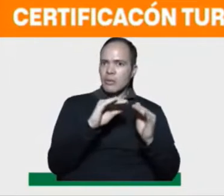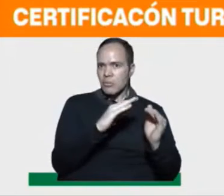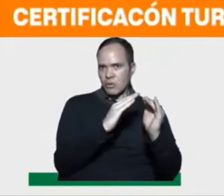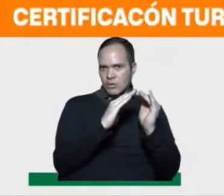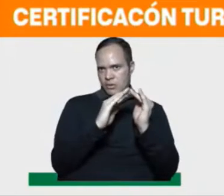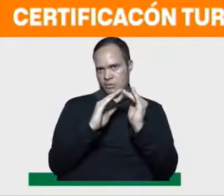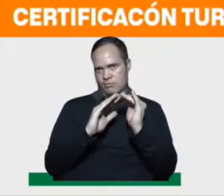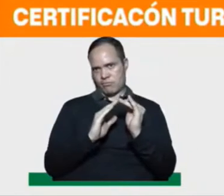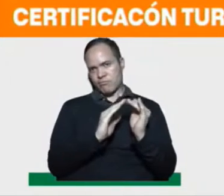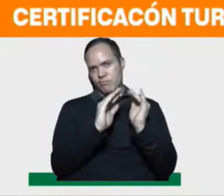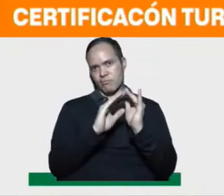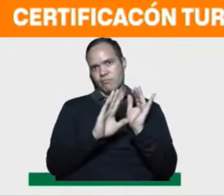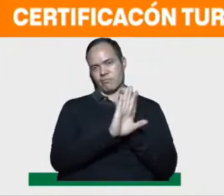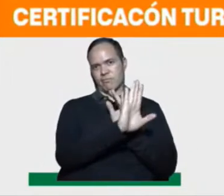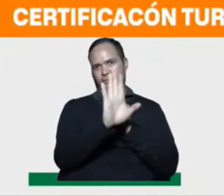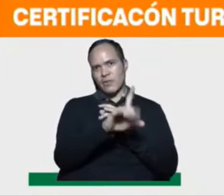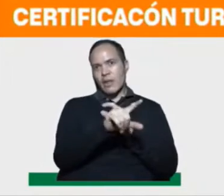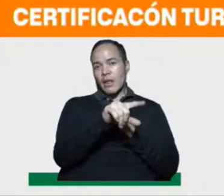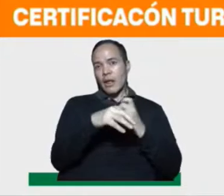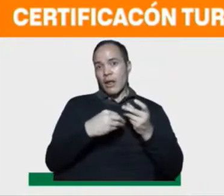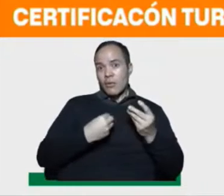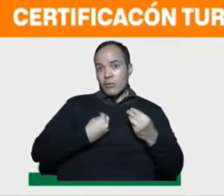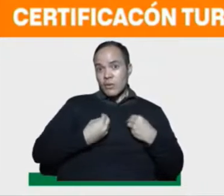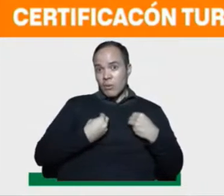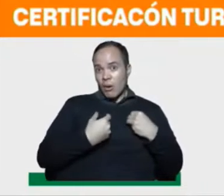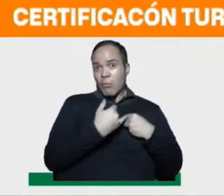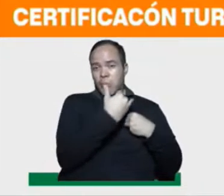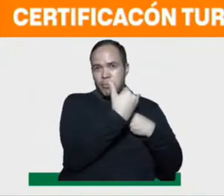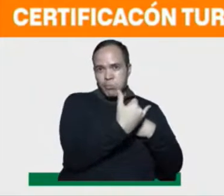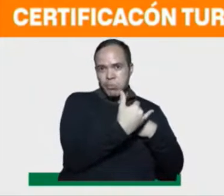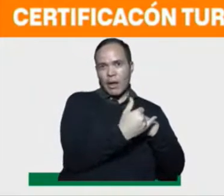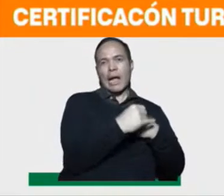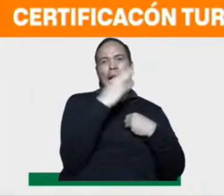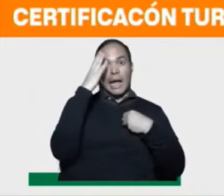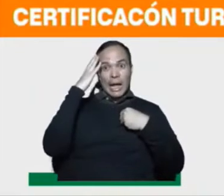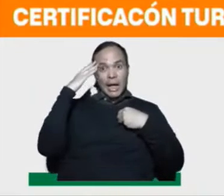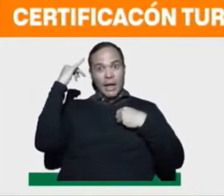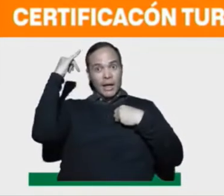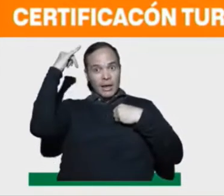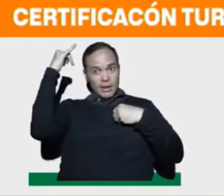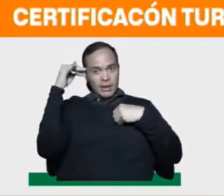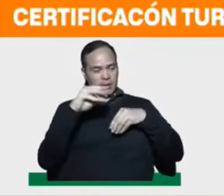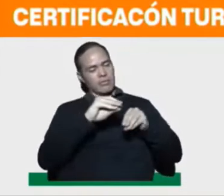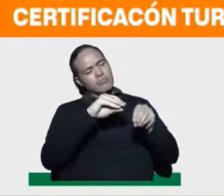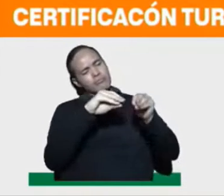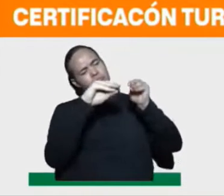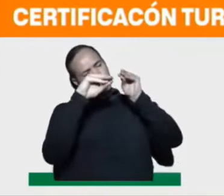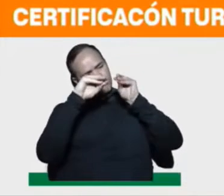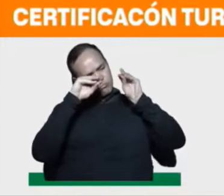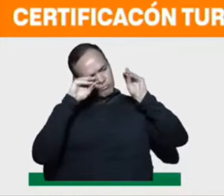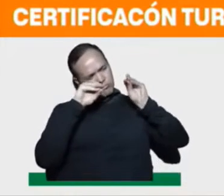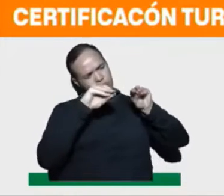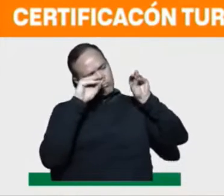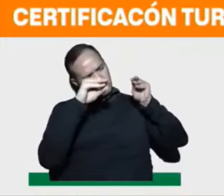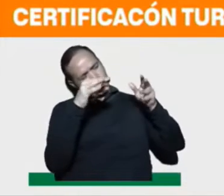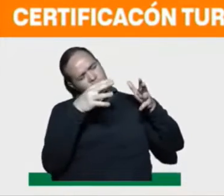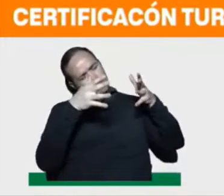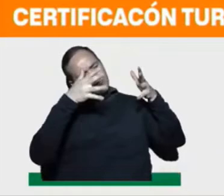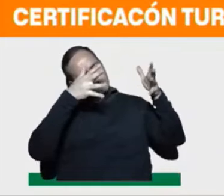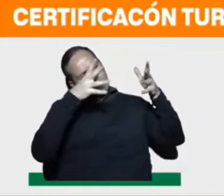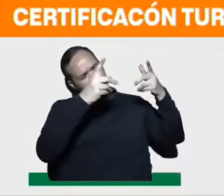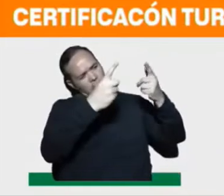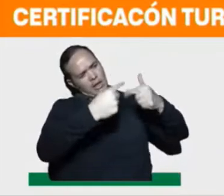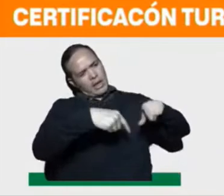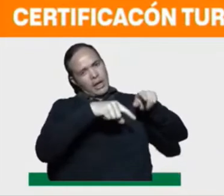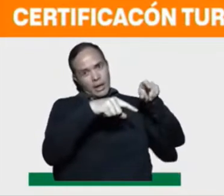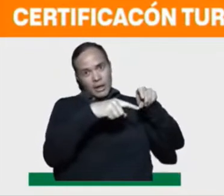tan claro. Entonces, ¿cómo entender que a través de la academia, de los procesos que se pueden certificar a través de una cualificación con